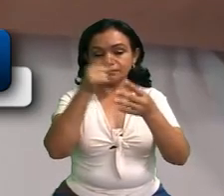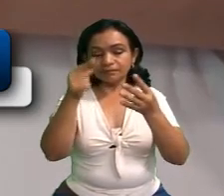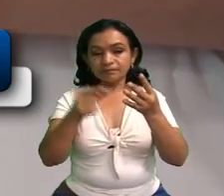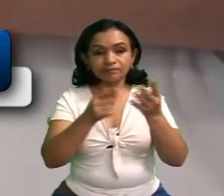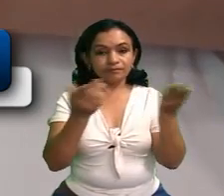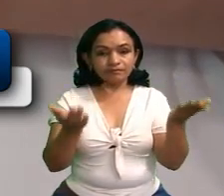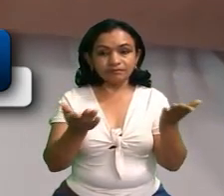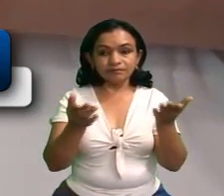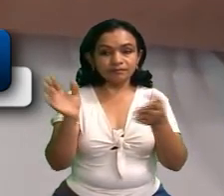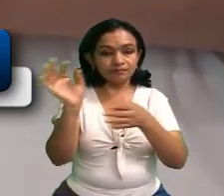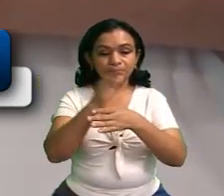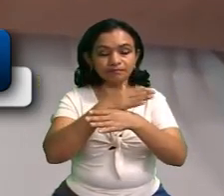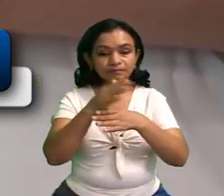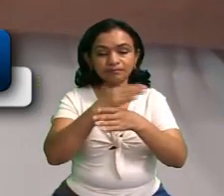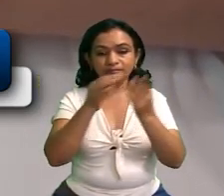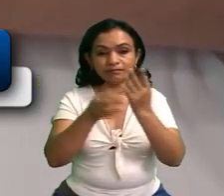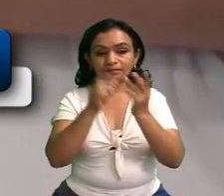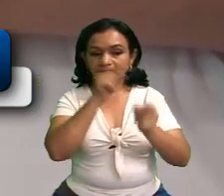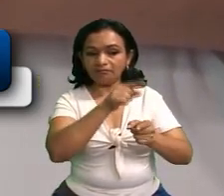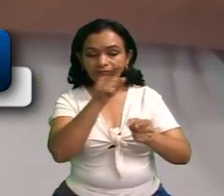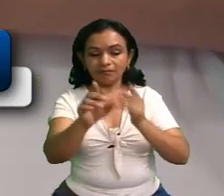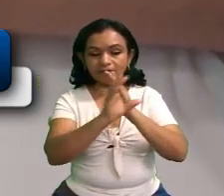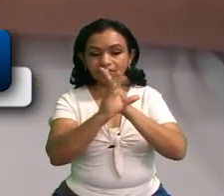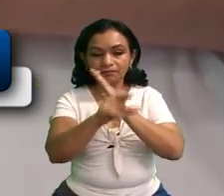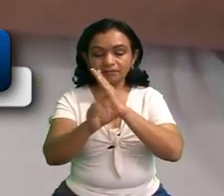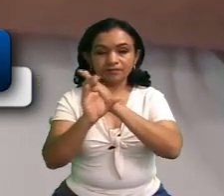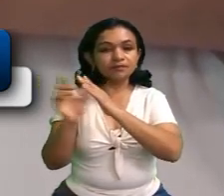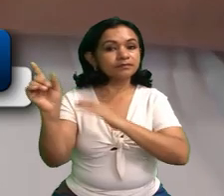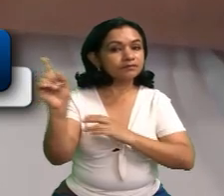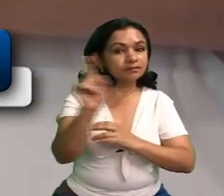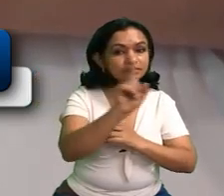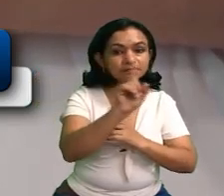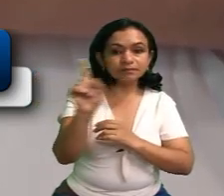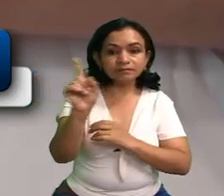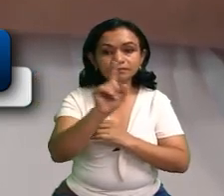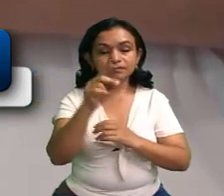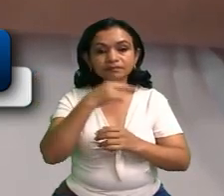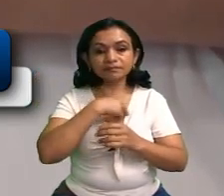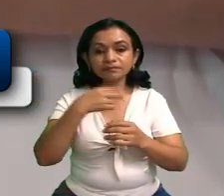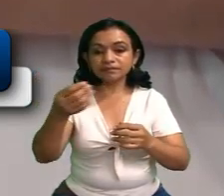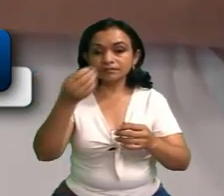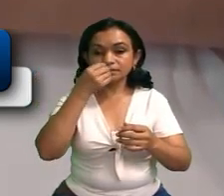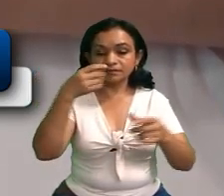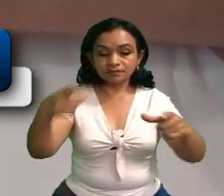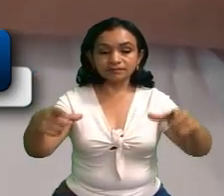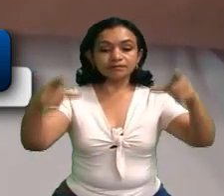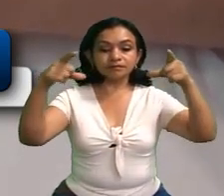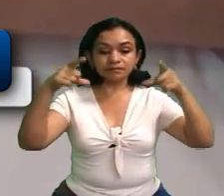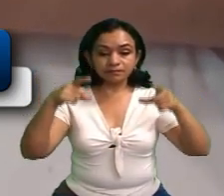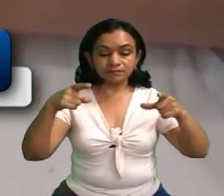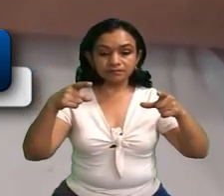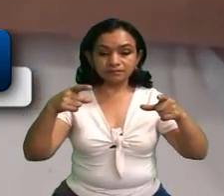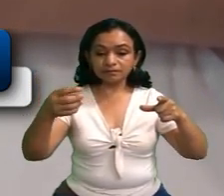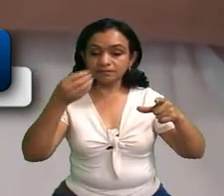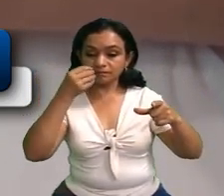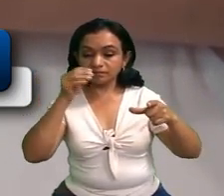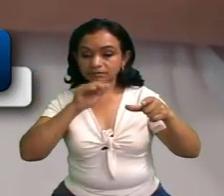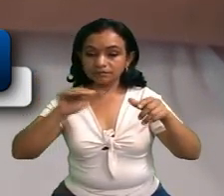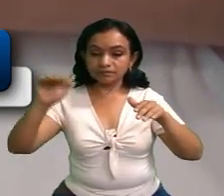a los tipos de carnes, que esos son los causantes, ¿no? Esto va en general en la dieta. Entonces, si nosotros abusamos de la